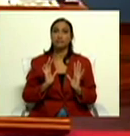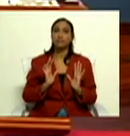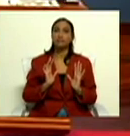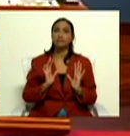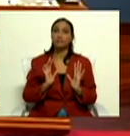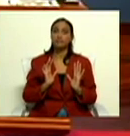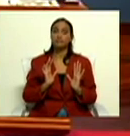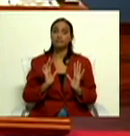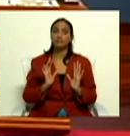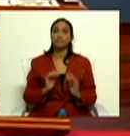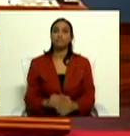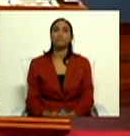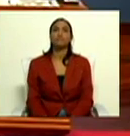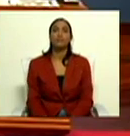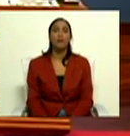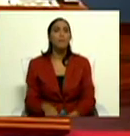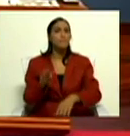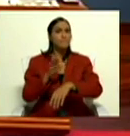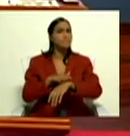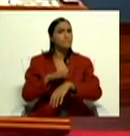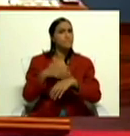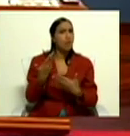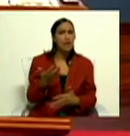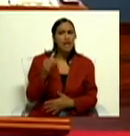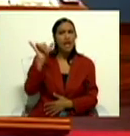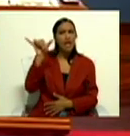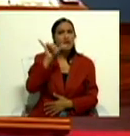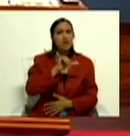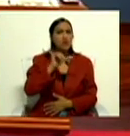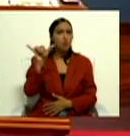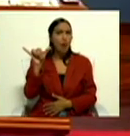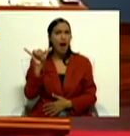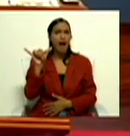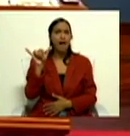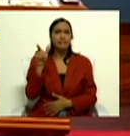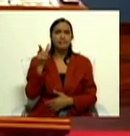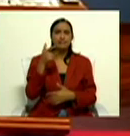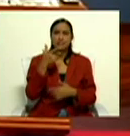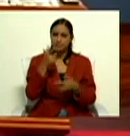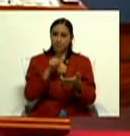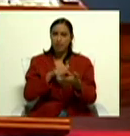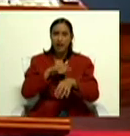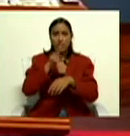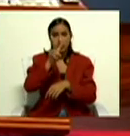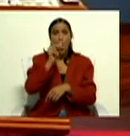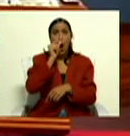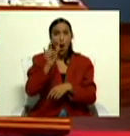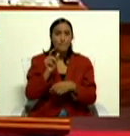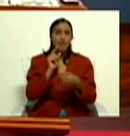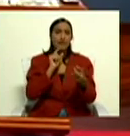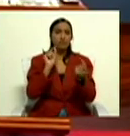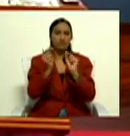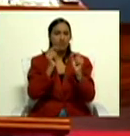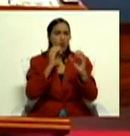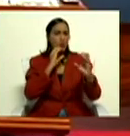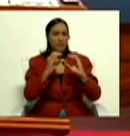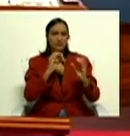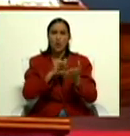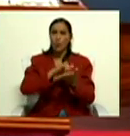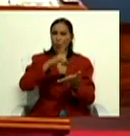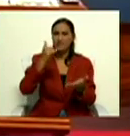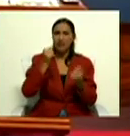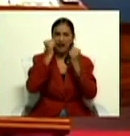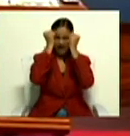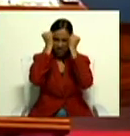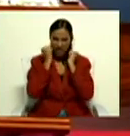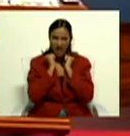peor. ¿Por qué? Porque ellos hablan de encapuchados armados, hablan de hombres comando, de desertores de la